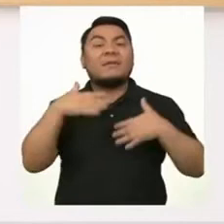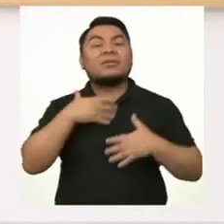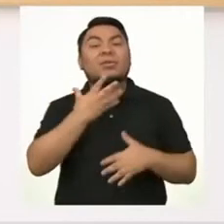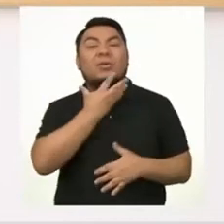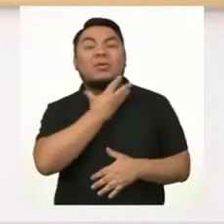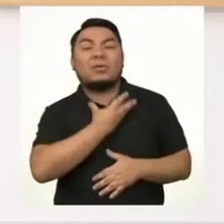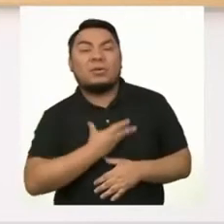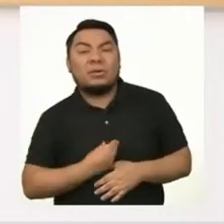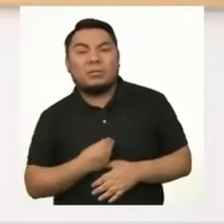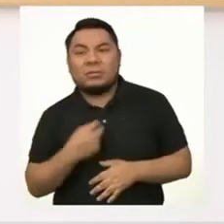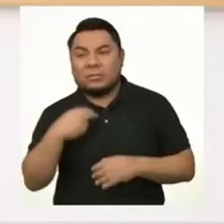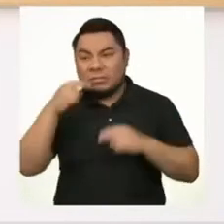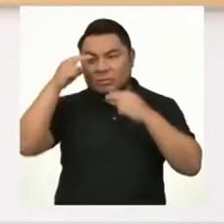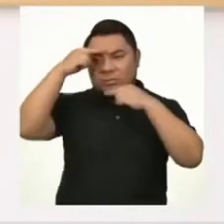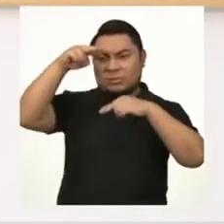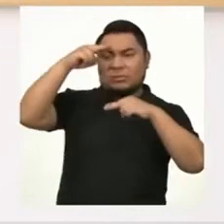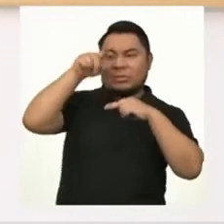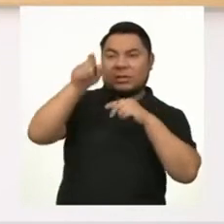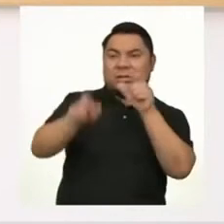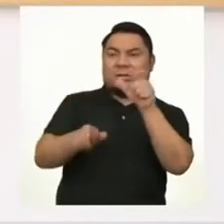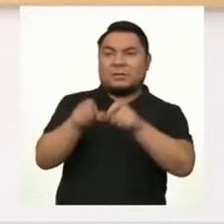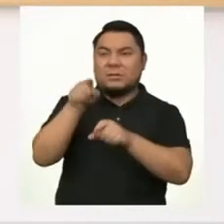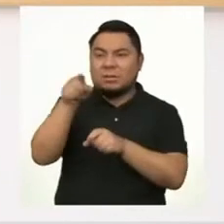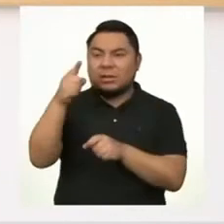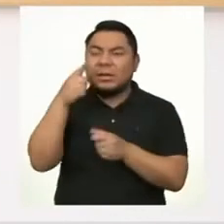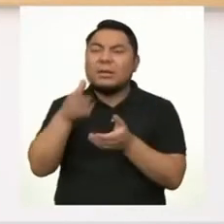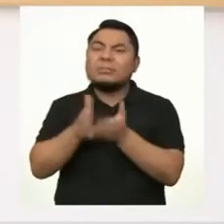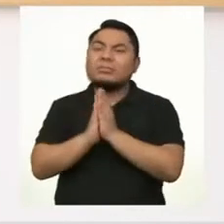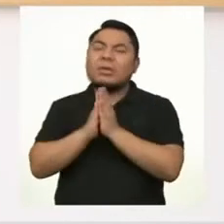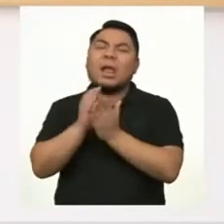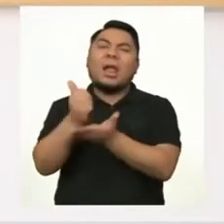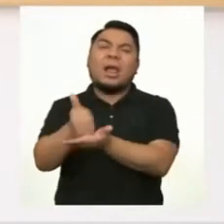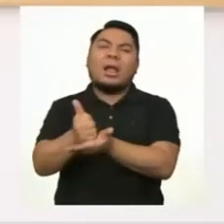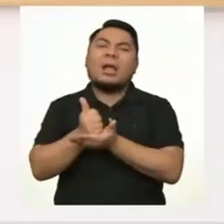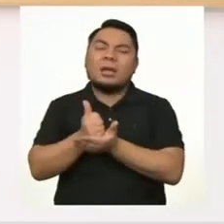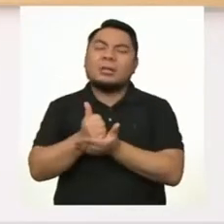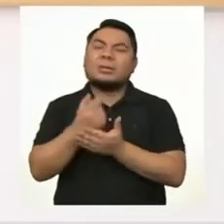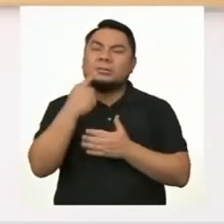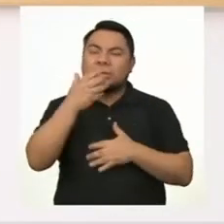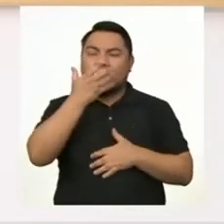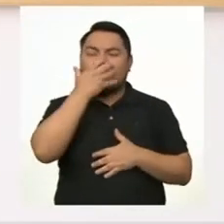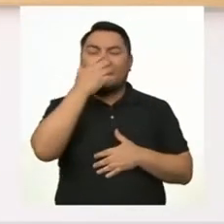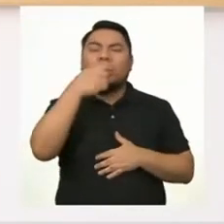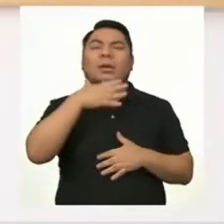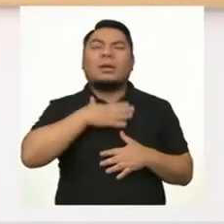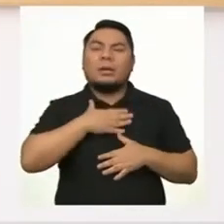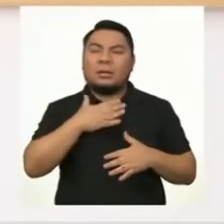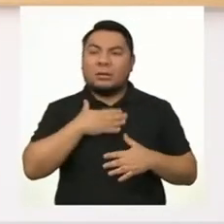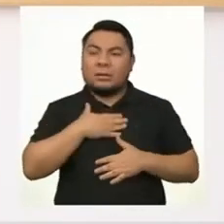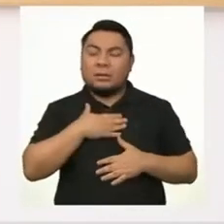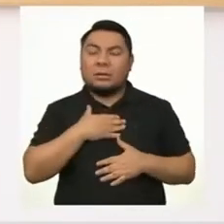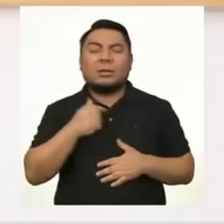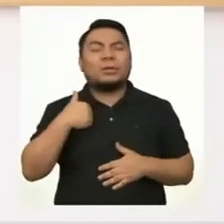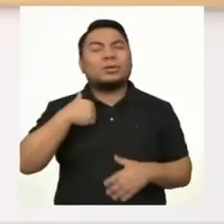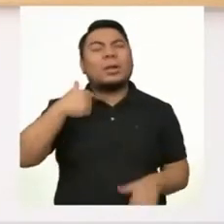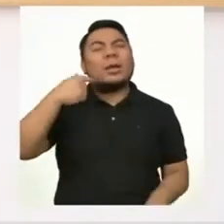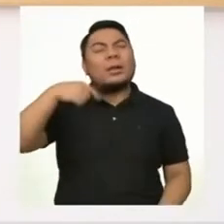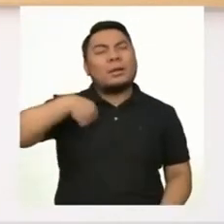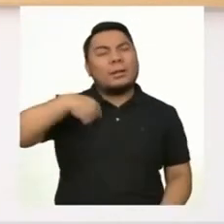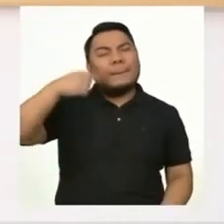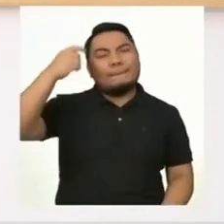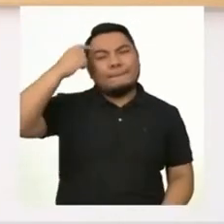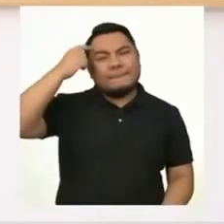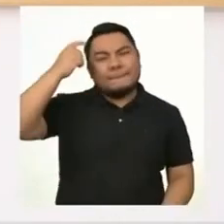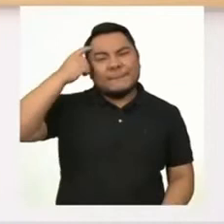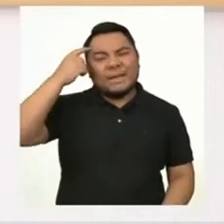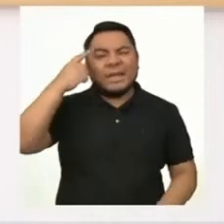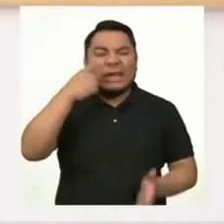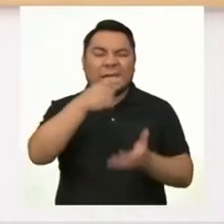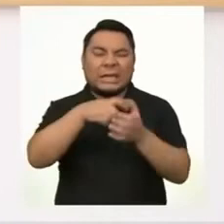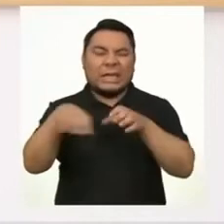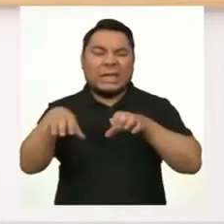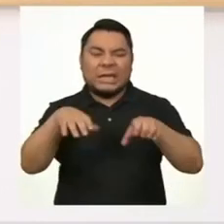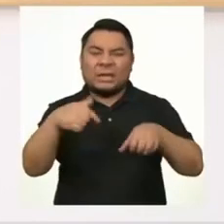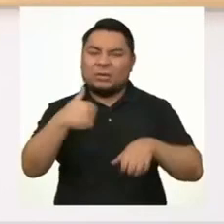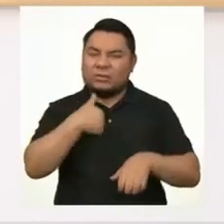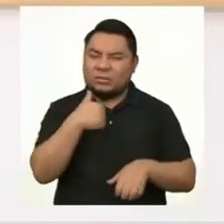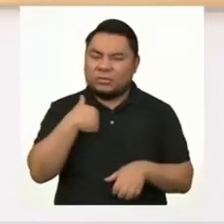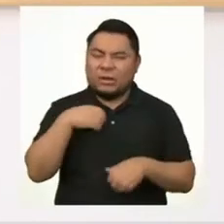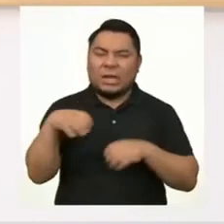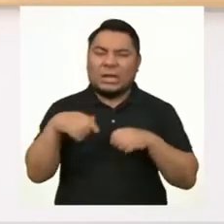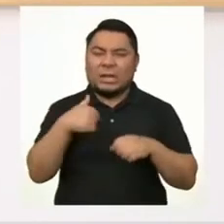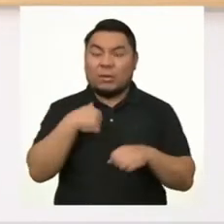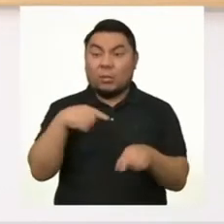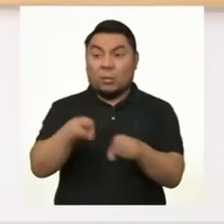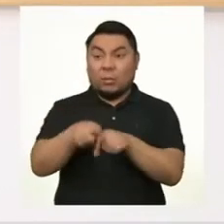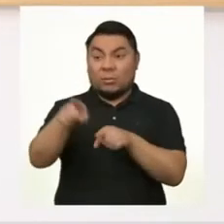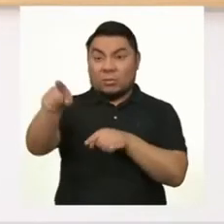veo una noticia de personas pidiendo ayuda para conseguir oxígeno y luego me pongo a pensar en qué haría yo si es que me sucede algo a